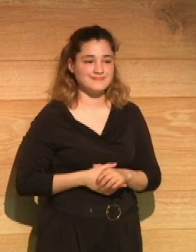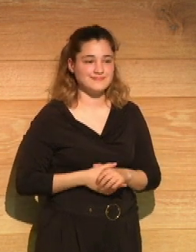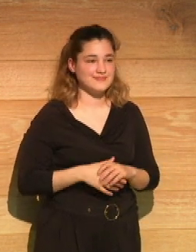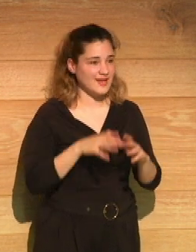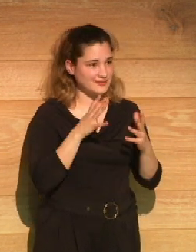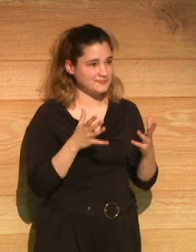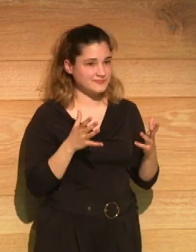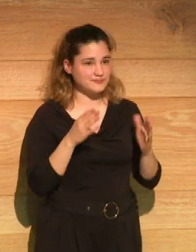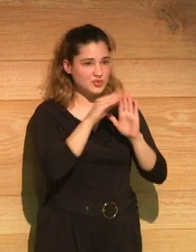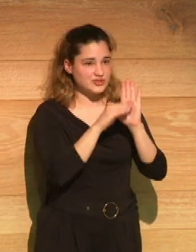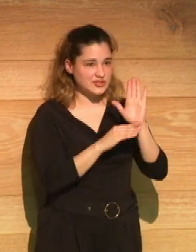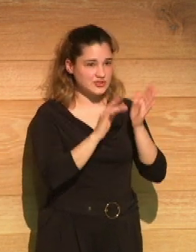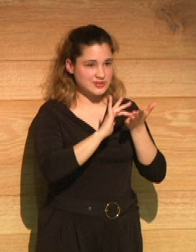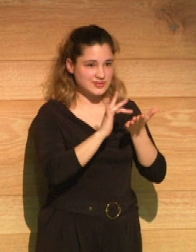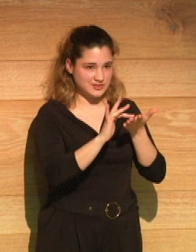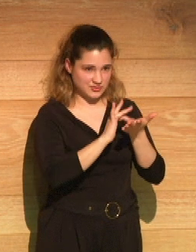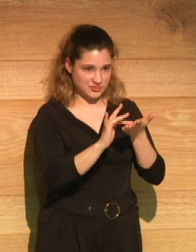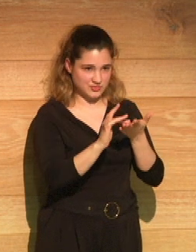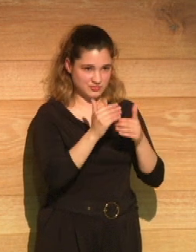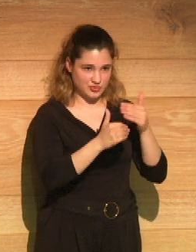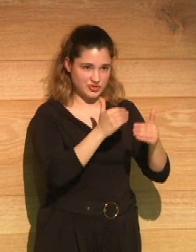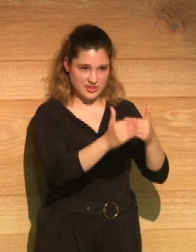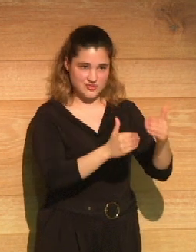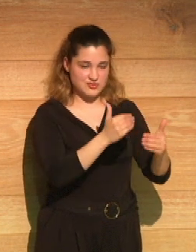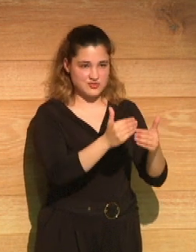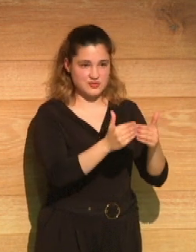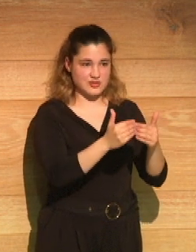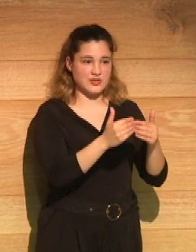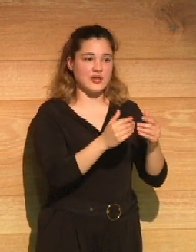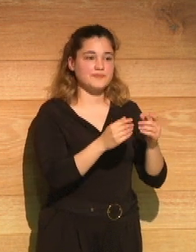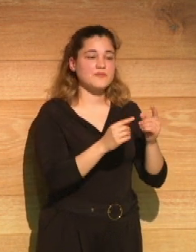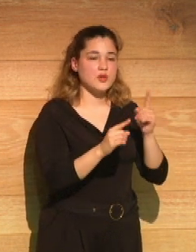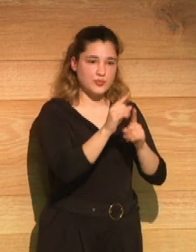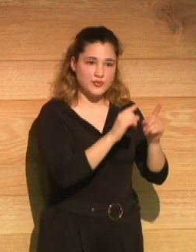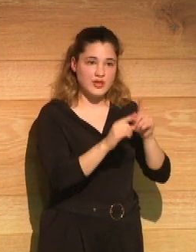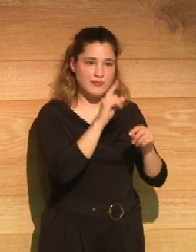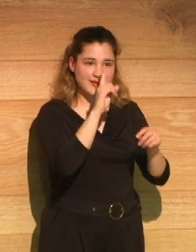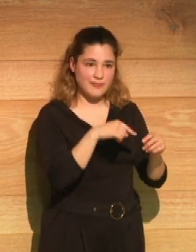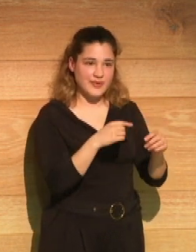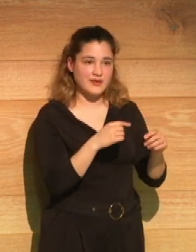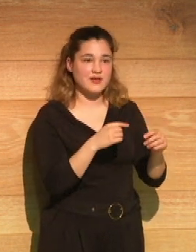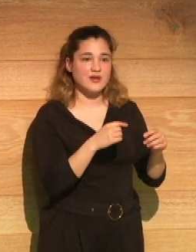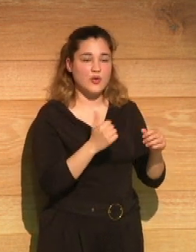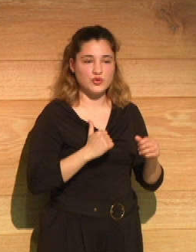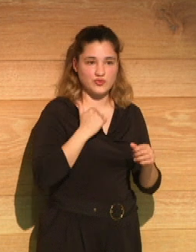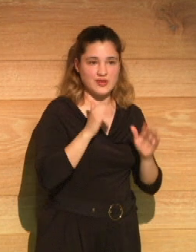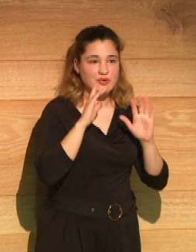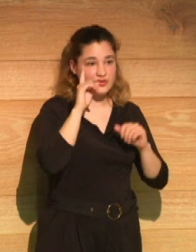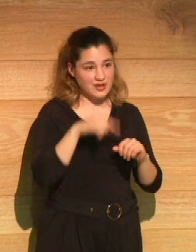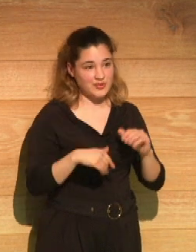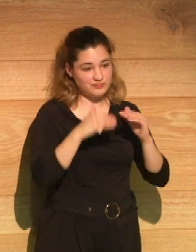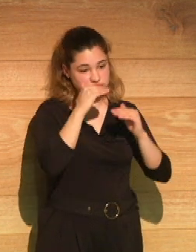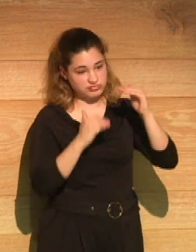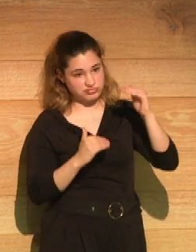los procesos de digitalización nos presentan desafíos y oportunidades, pero al mismo tiempo nos presentan desbalances y nos presentan